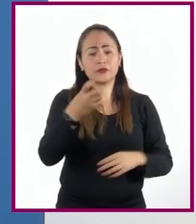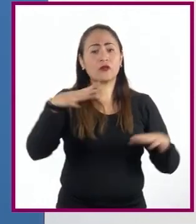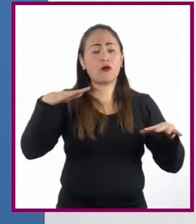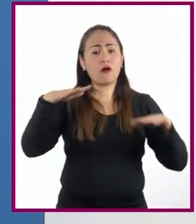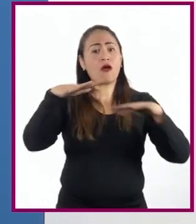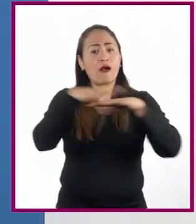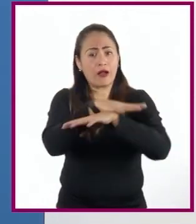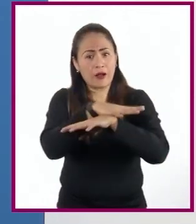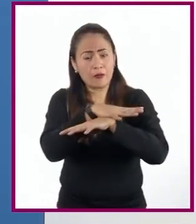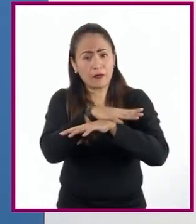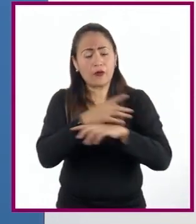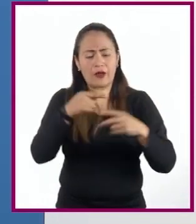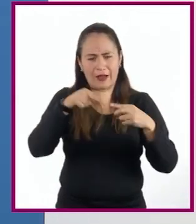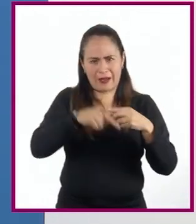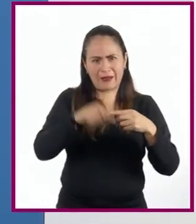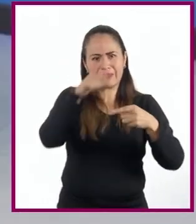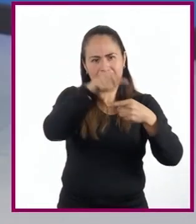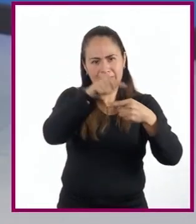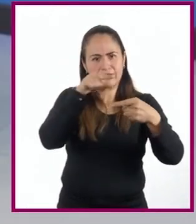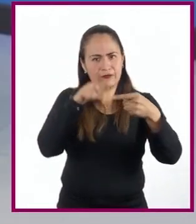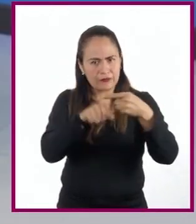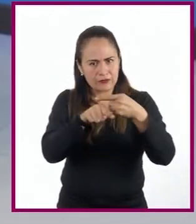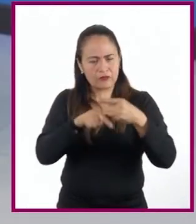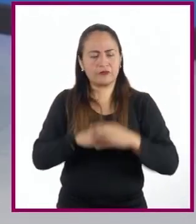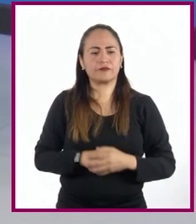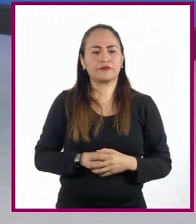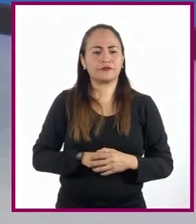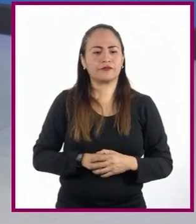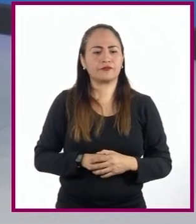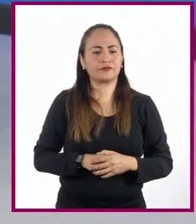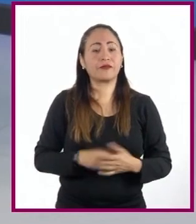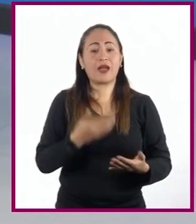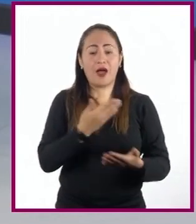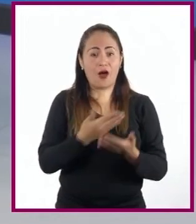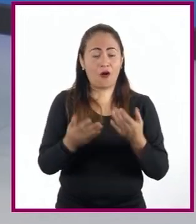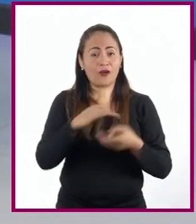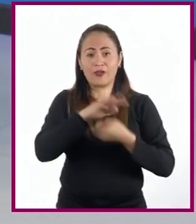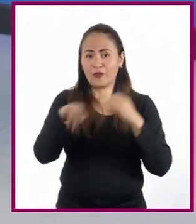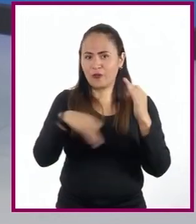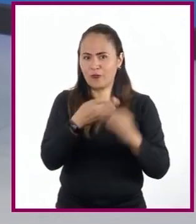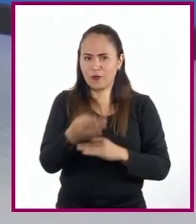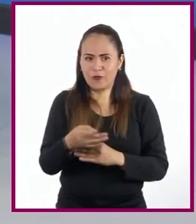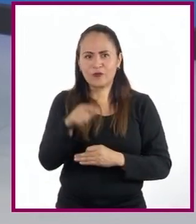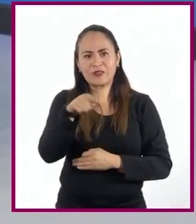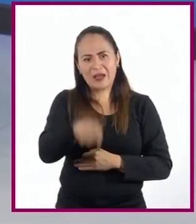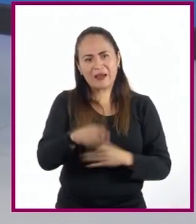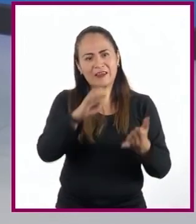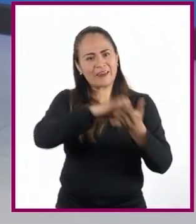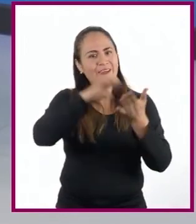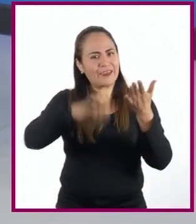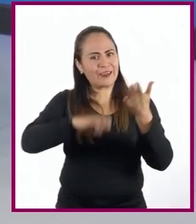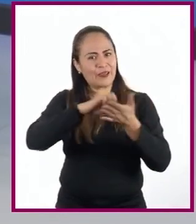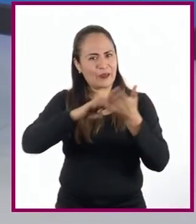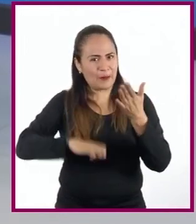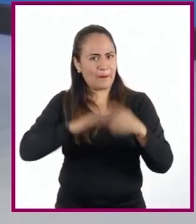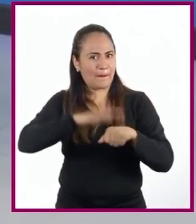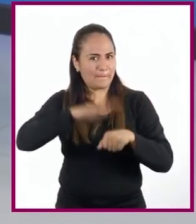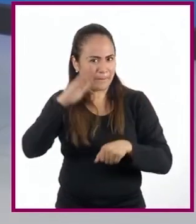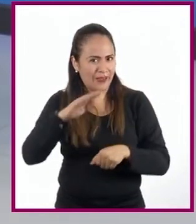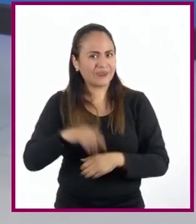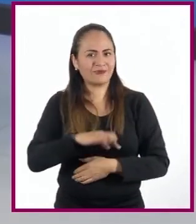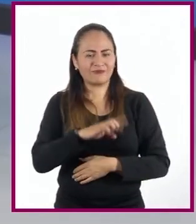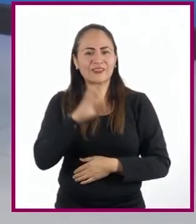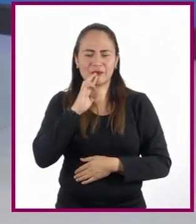fue a partir de la división. Resolvamos entre todas y todos algunos ejemplos más. Excelente